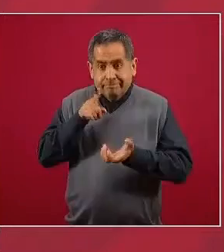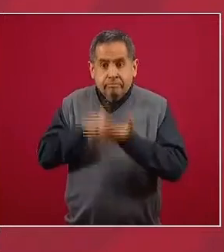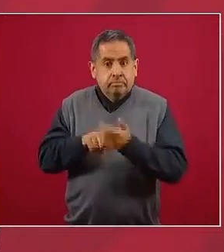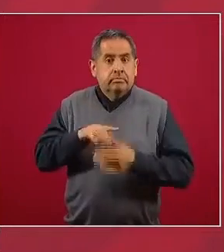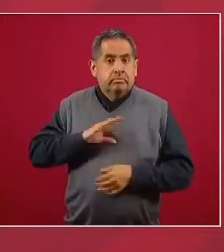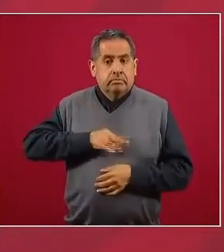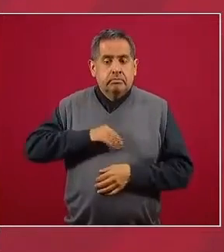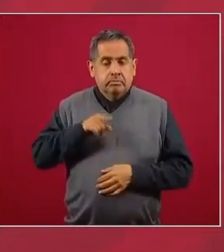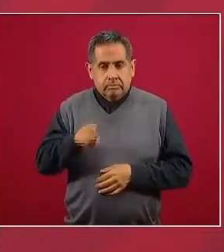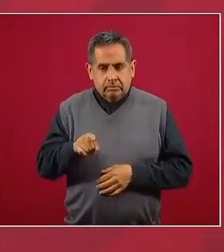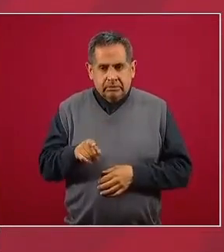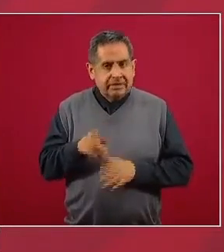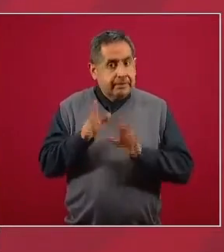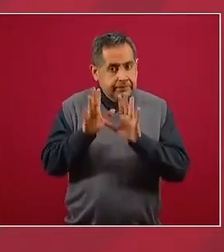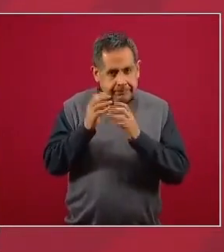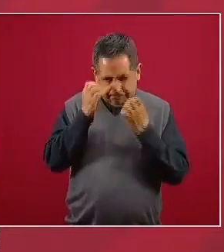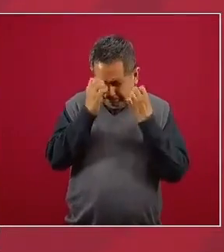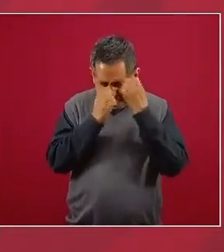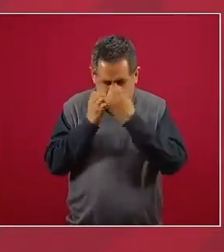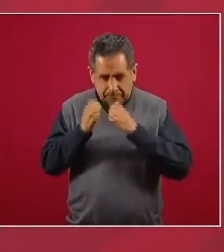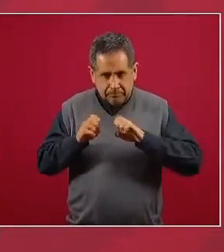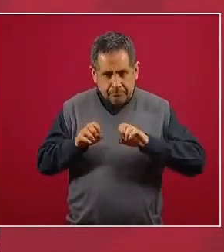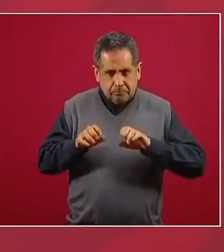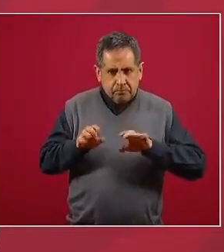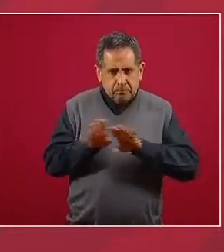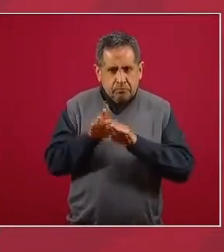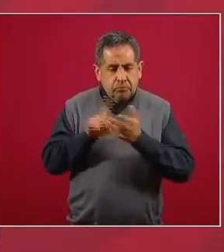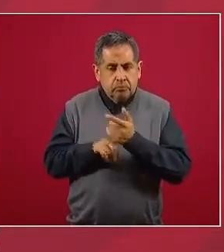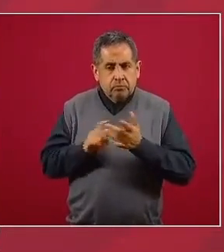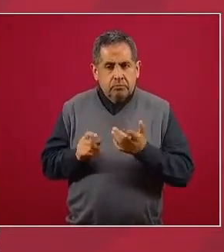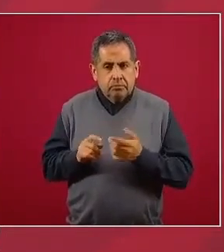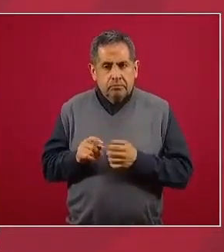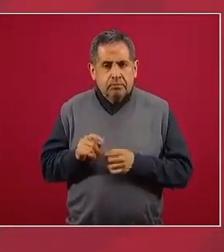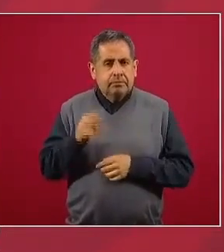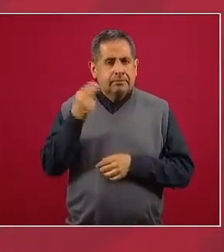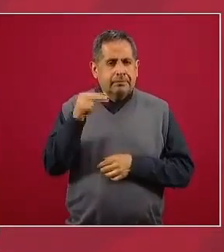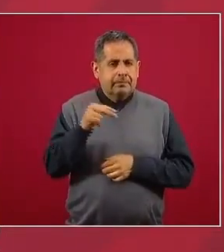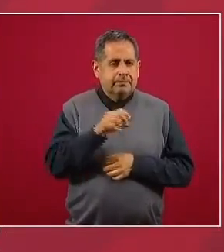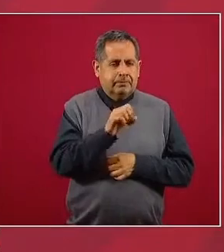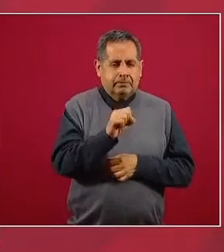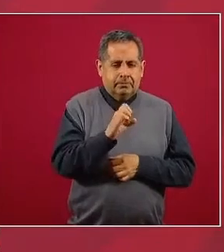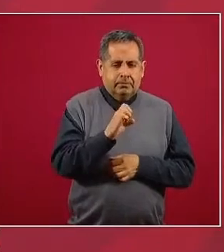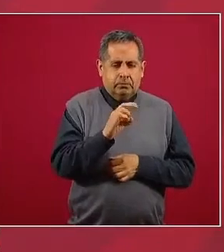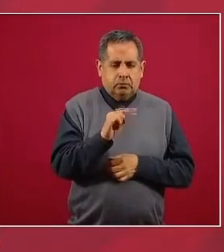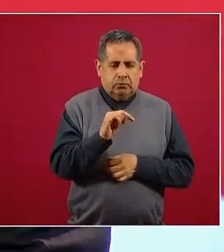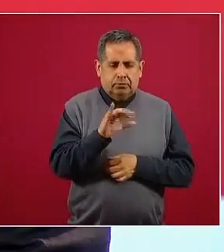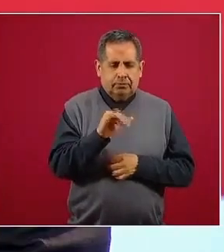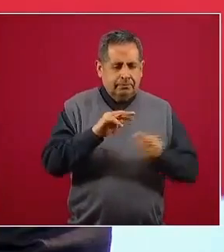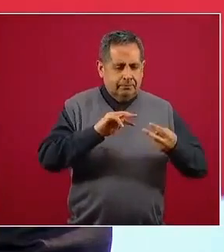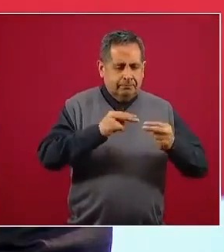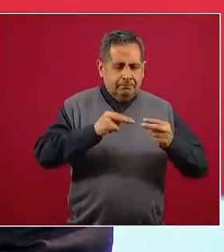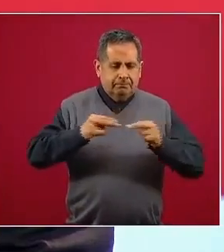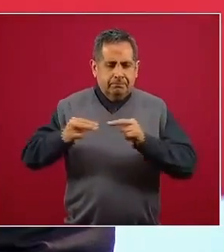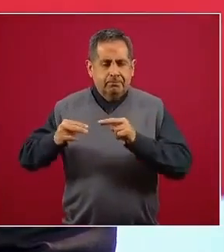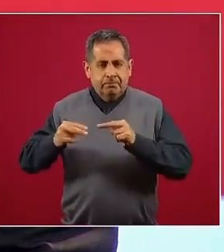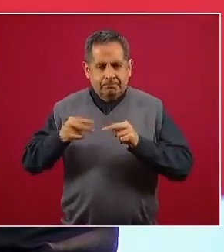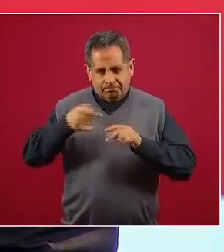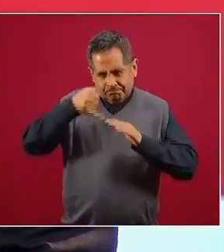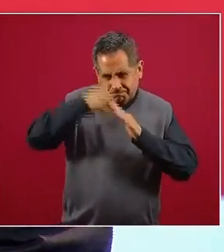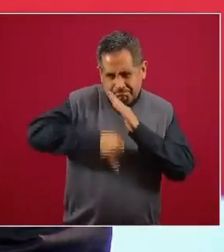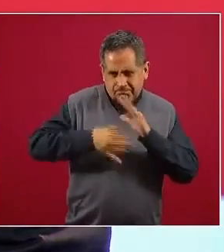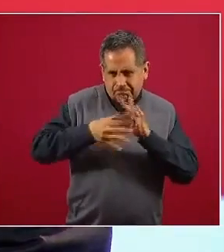de manera específica se analizó con una metodología de secuenciación genética profunda